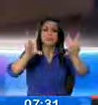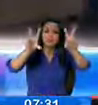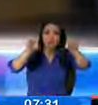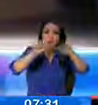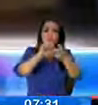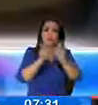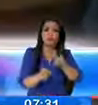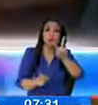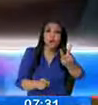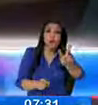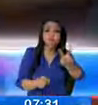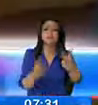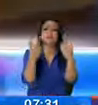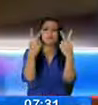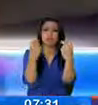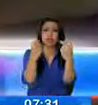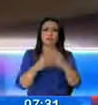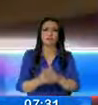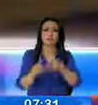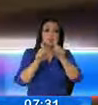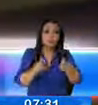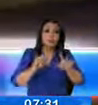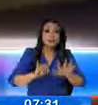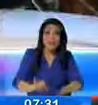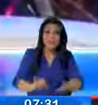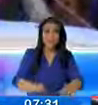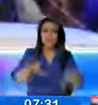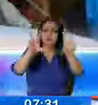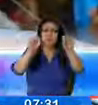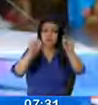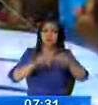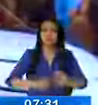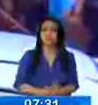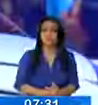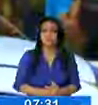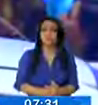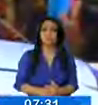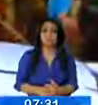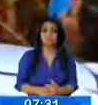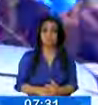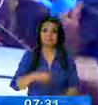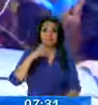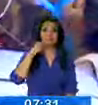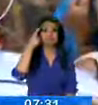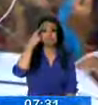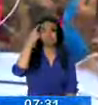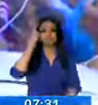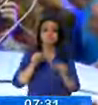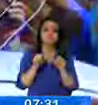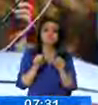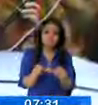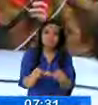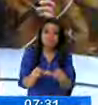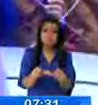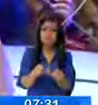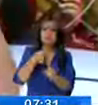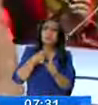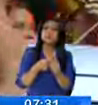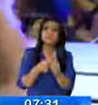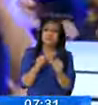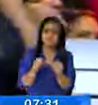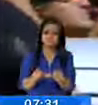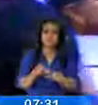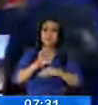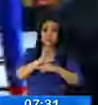dile? ¡No! ¿A la pregunta 6, dile? ¡No! Correa indicó que permanecerá por espacio de un mes